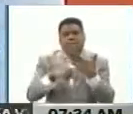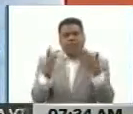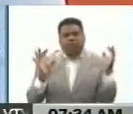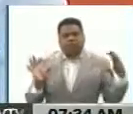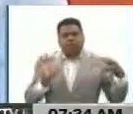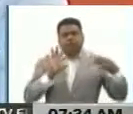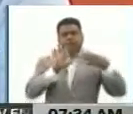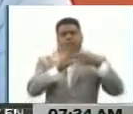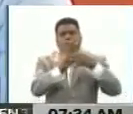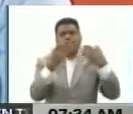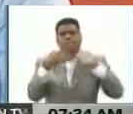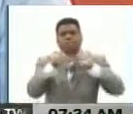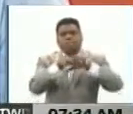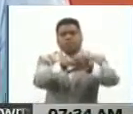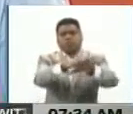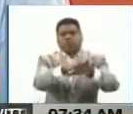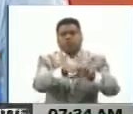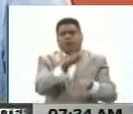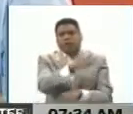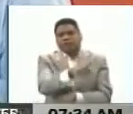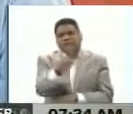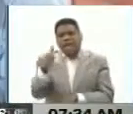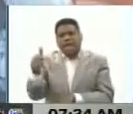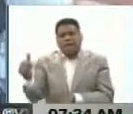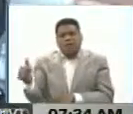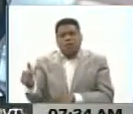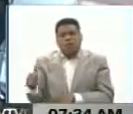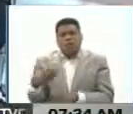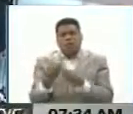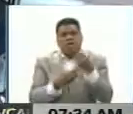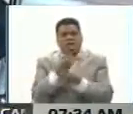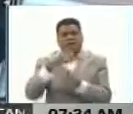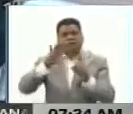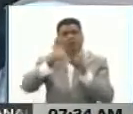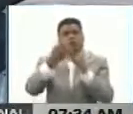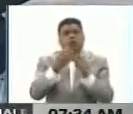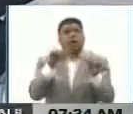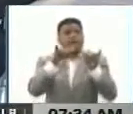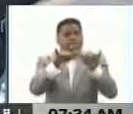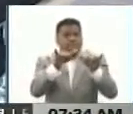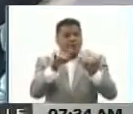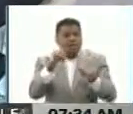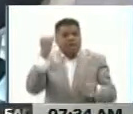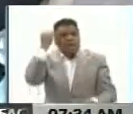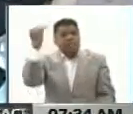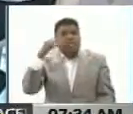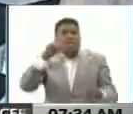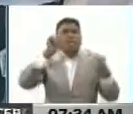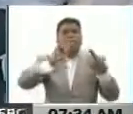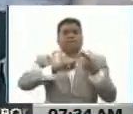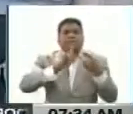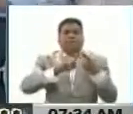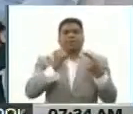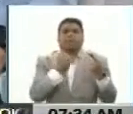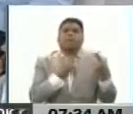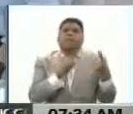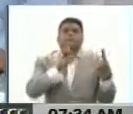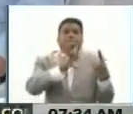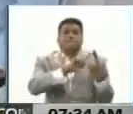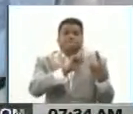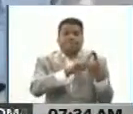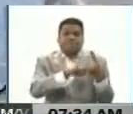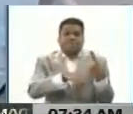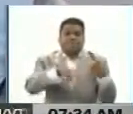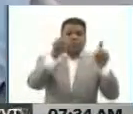a ver, cada uno de estos epicentros que producen cultura tienen las mismas ideas, formación, pero tienen sus circulación, agendas particulares. Particulares,